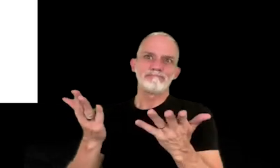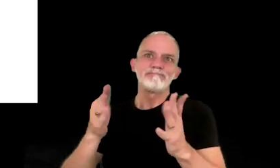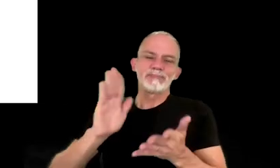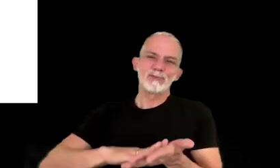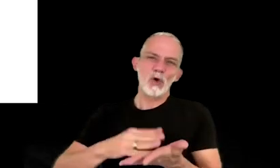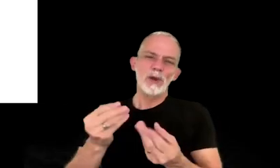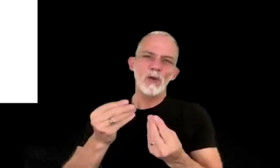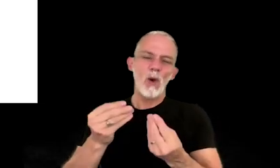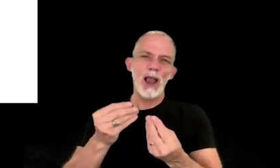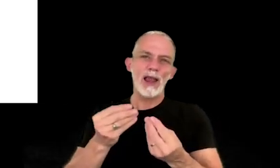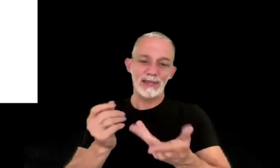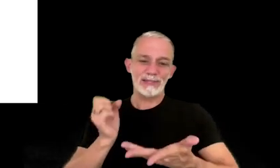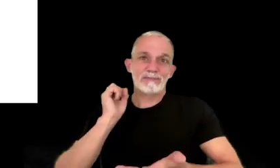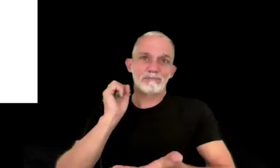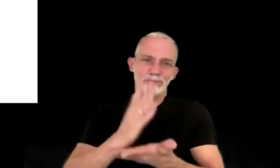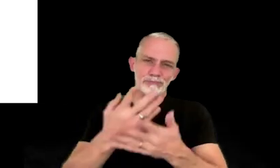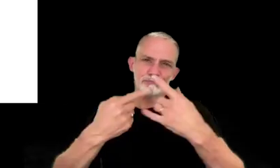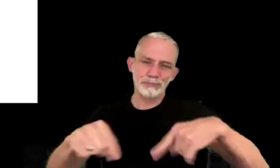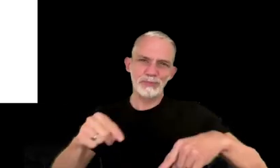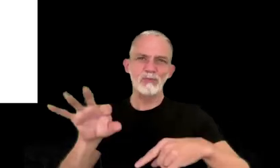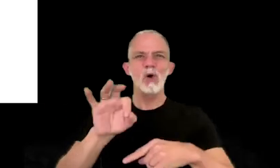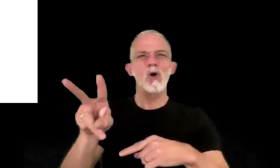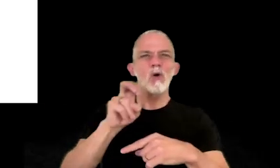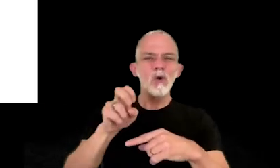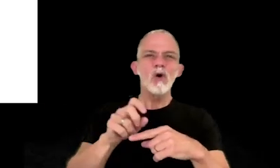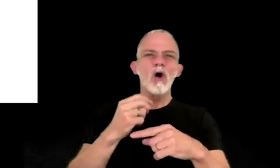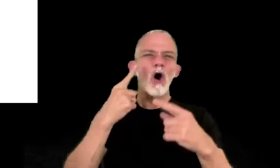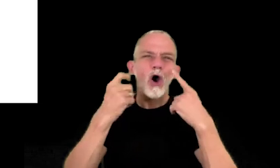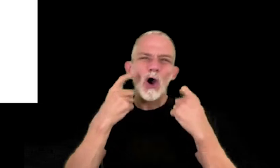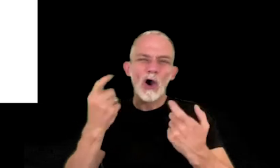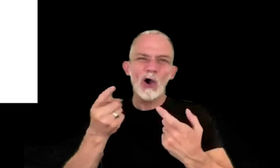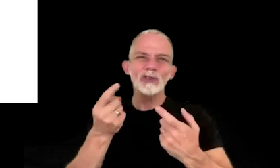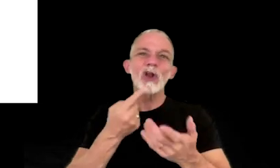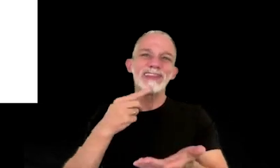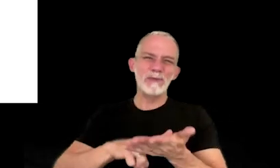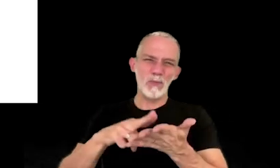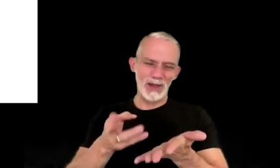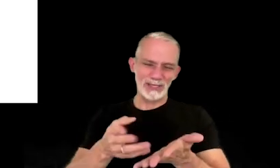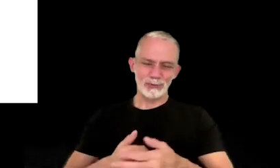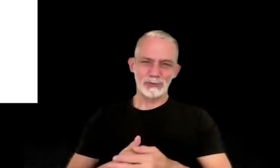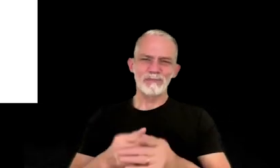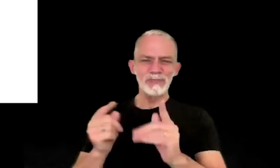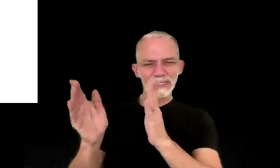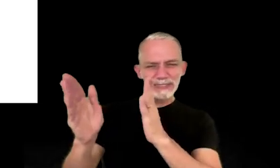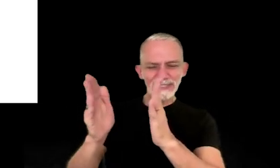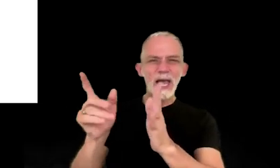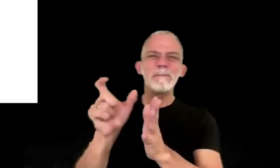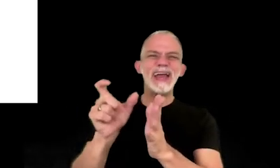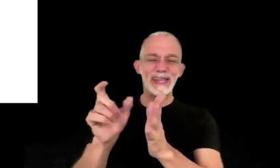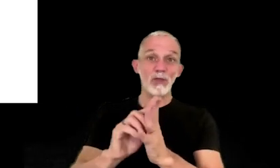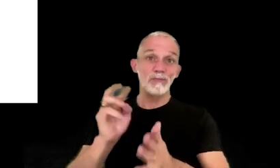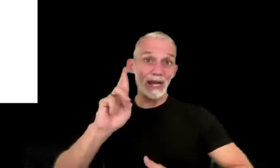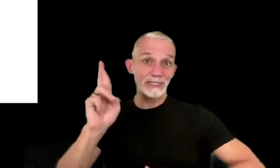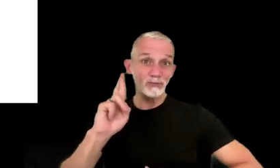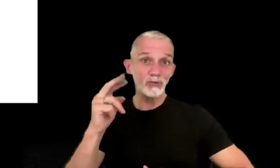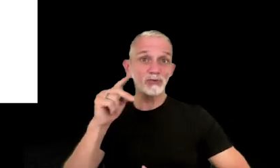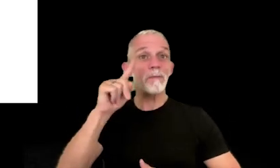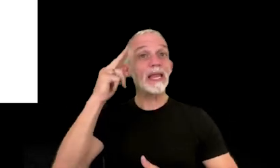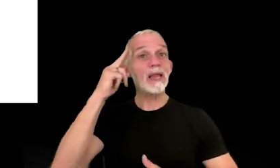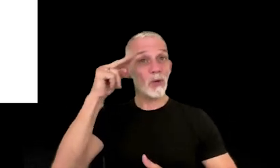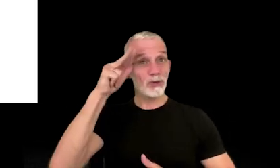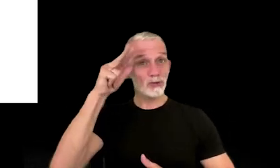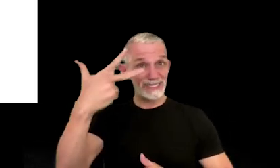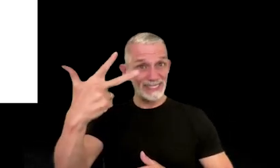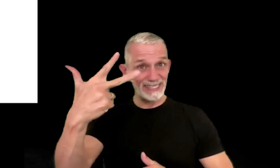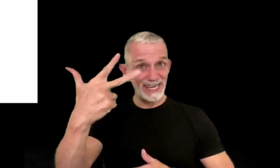la aplicación, percepción y fiscalización de tributos. Recordemos que la resolución 1983,